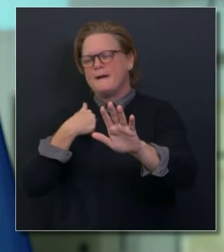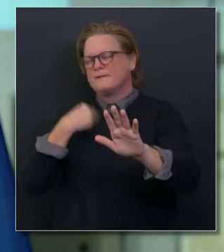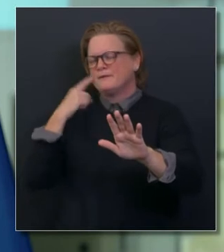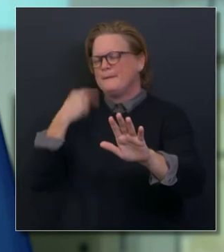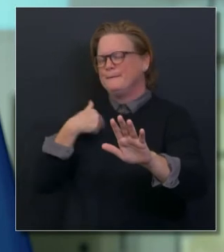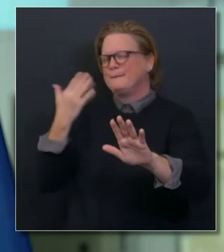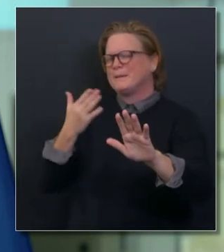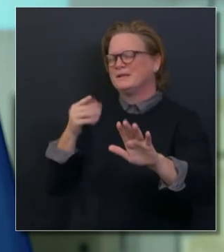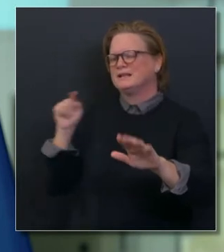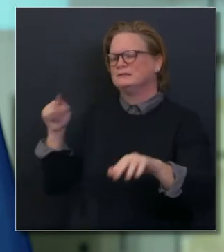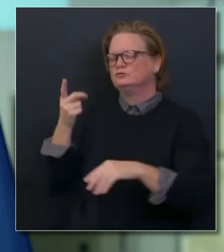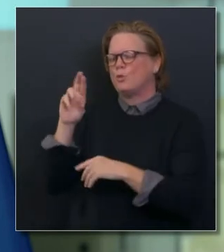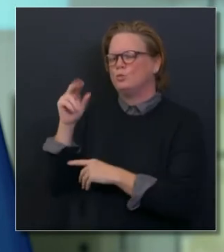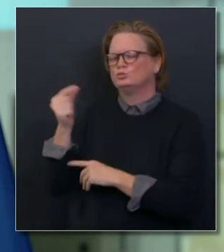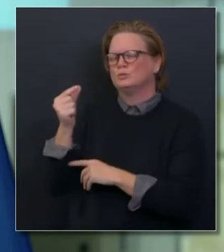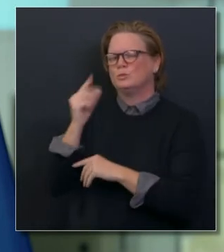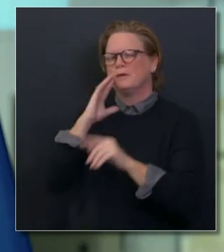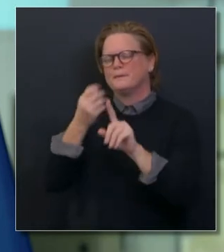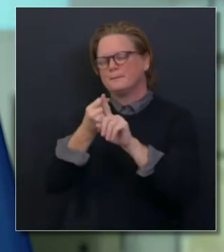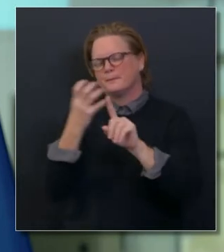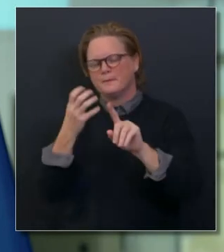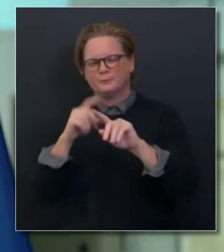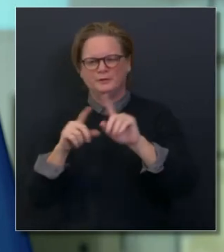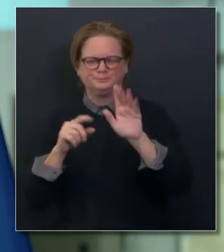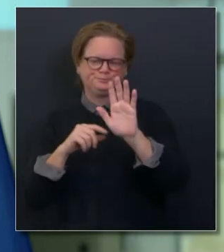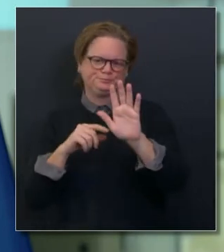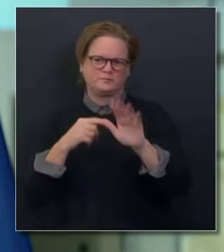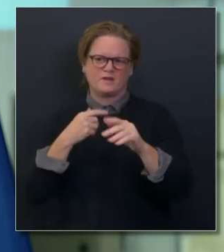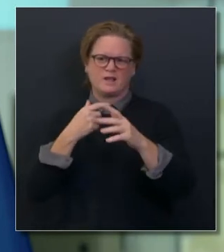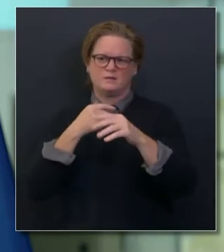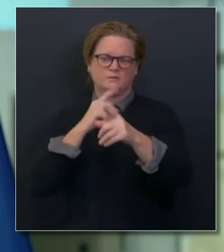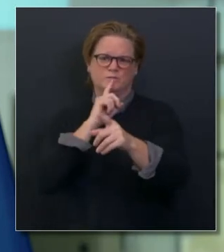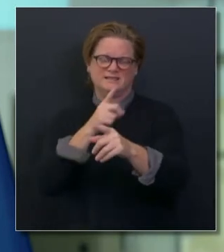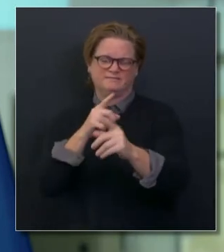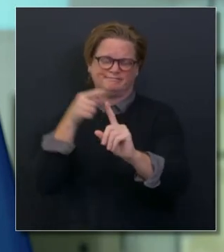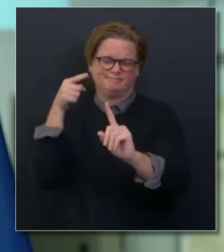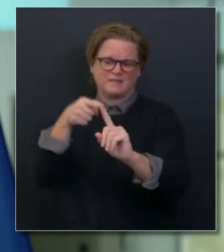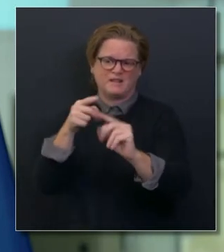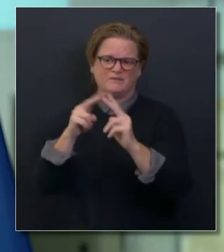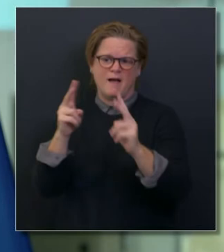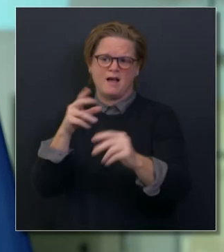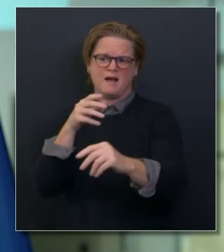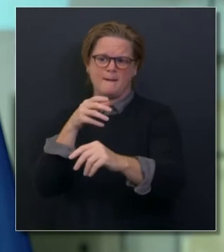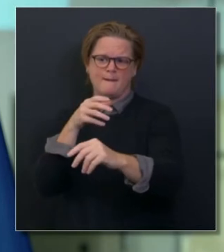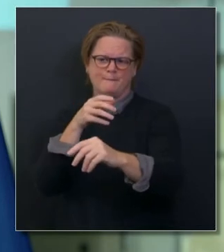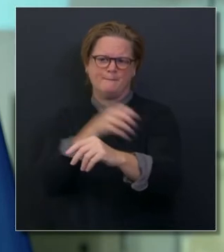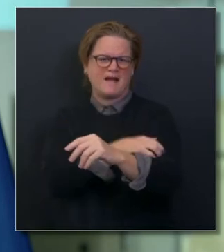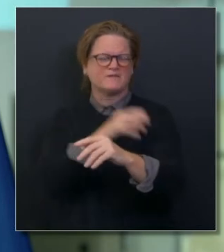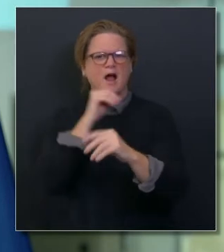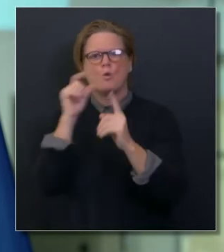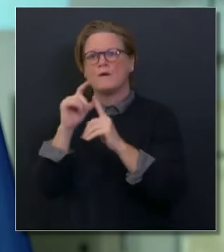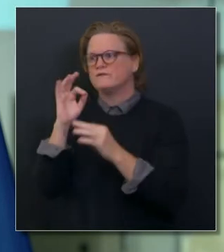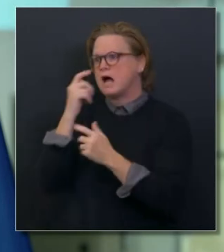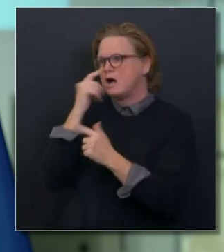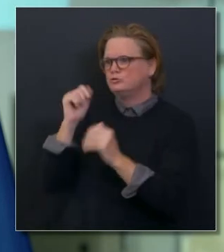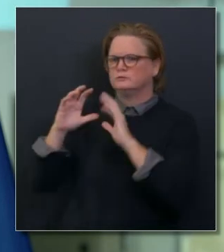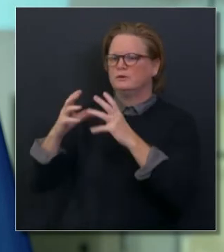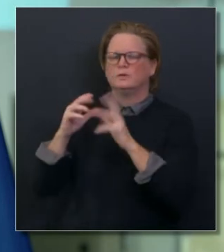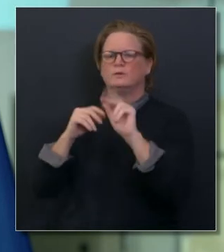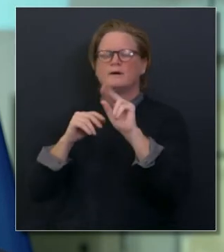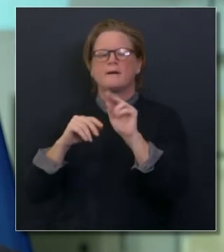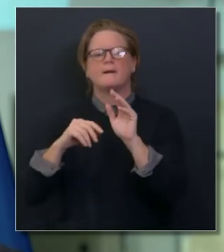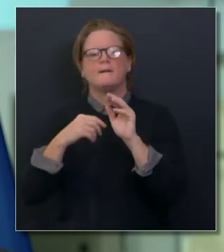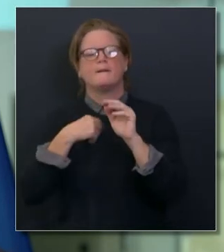a decir que es particularmente potente, no solo interesante. Disculpen la descripción.